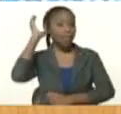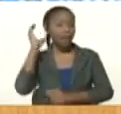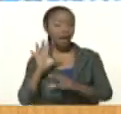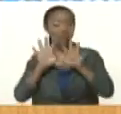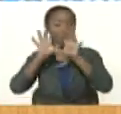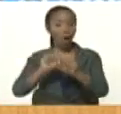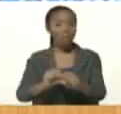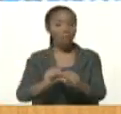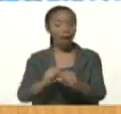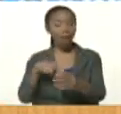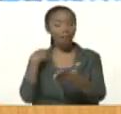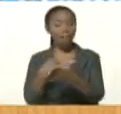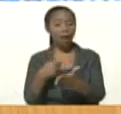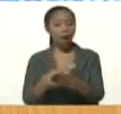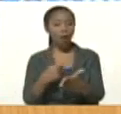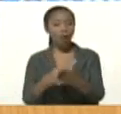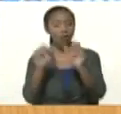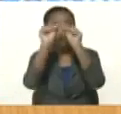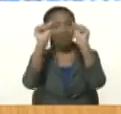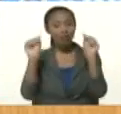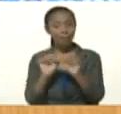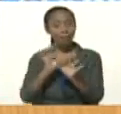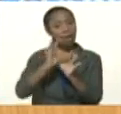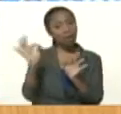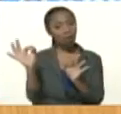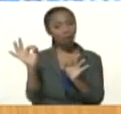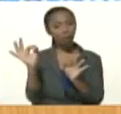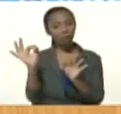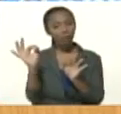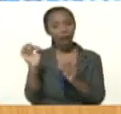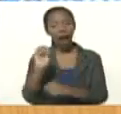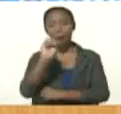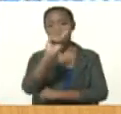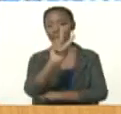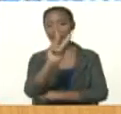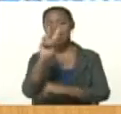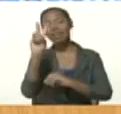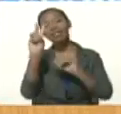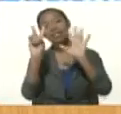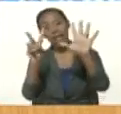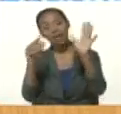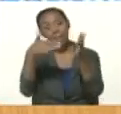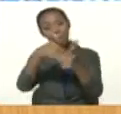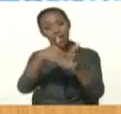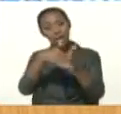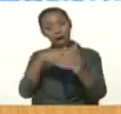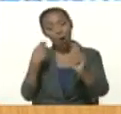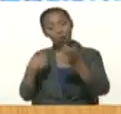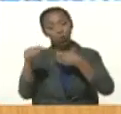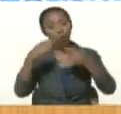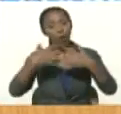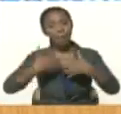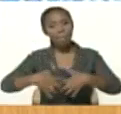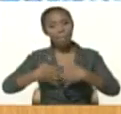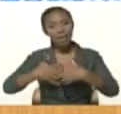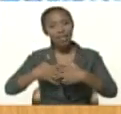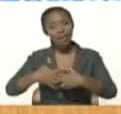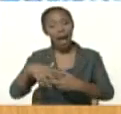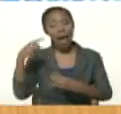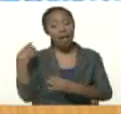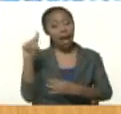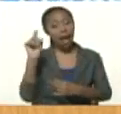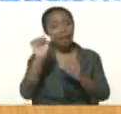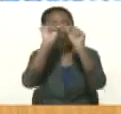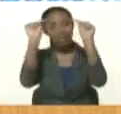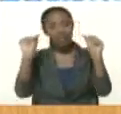compra y de pago del sistema Petro a los 27.000 comercios o negocios que están en el